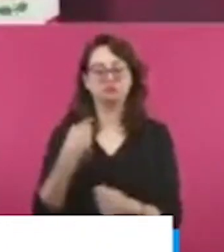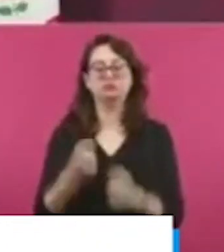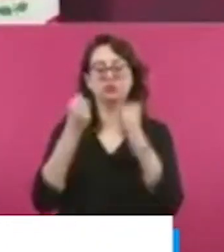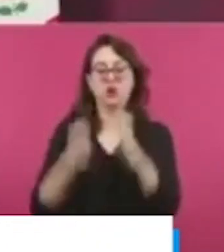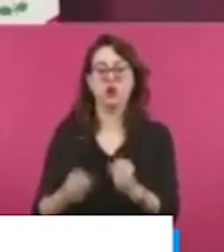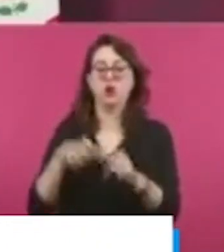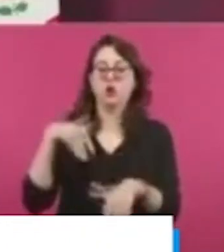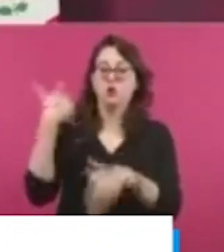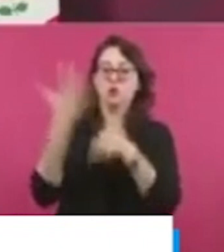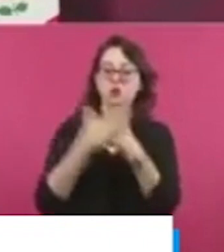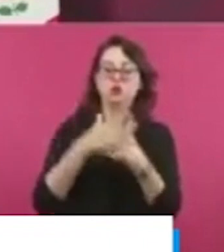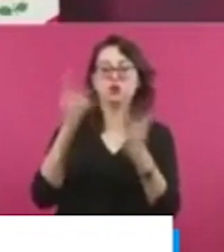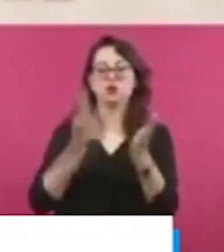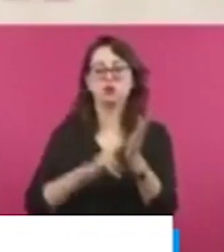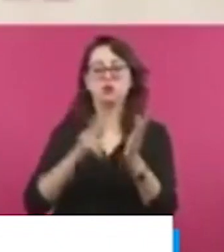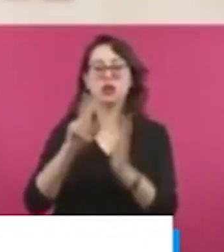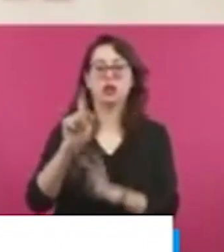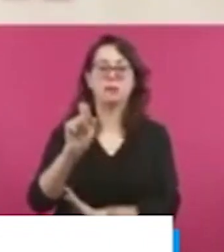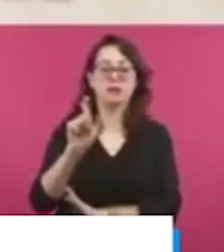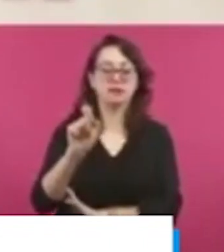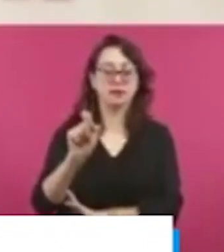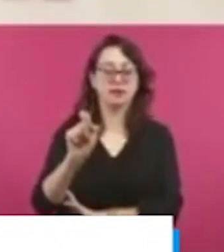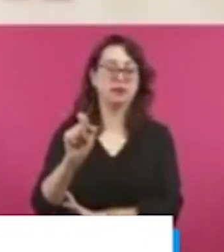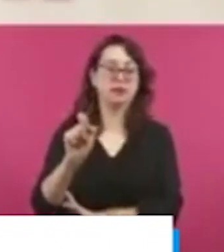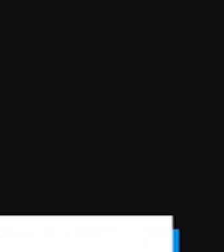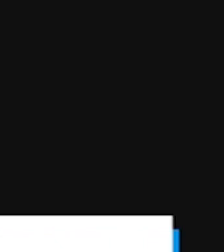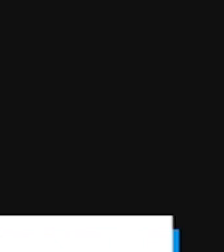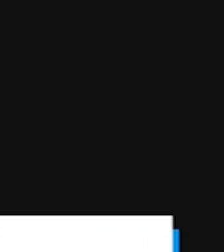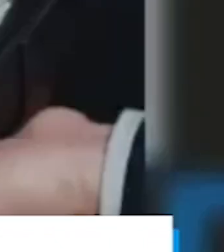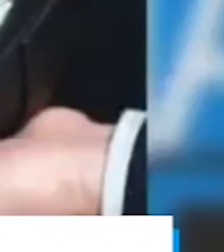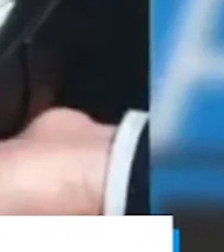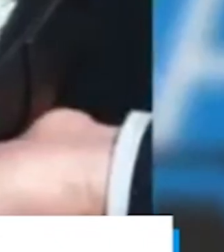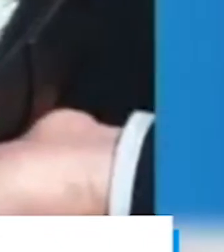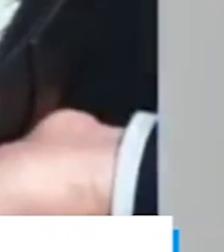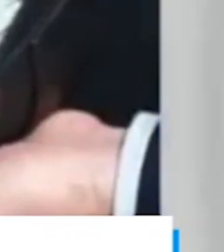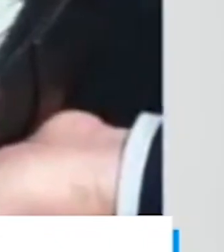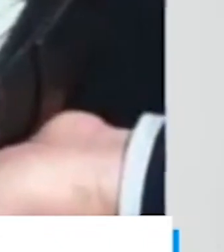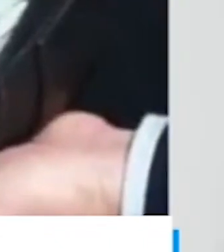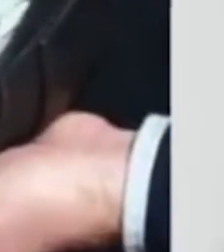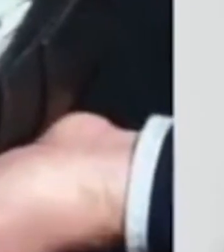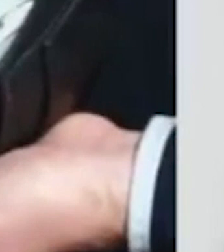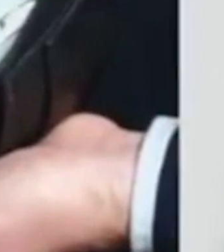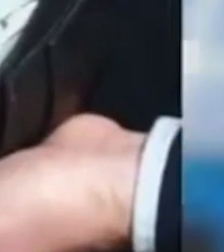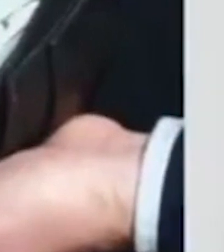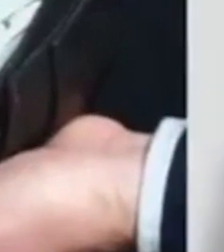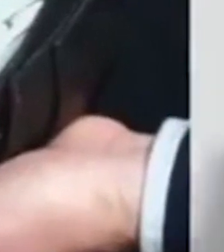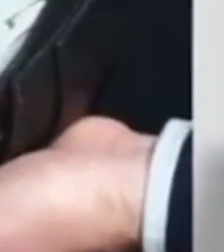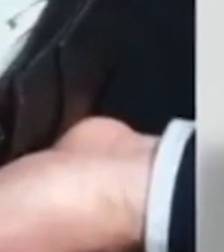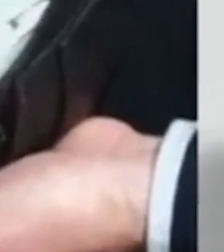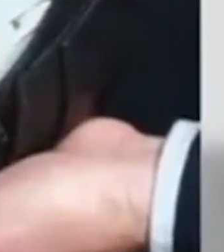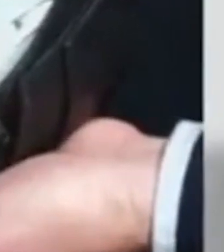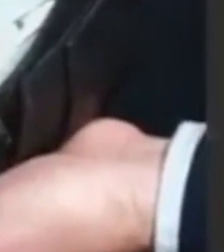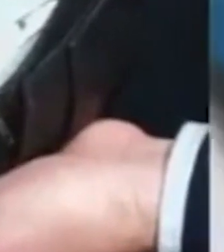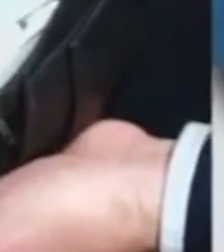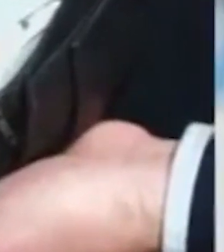sin infraestructura de calidad, sin acceso a servicios públicos básicos como educación, salud,